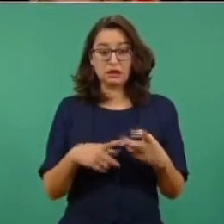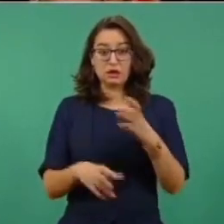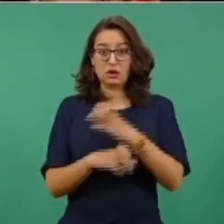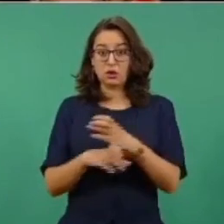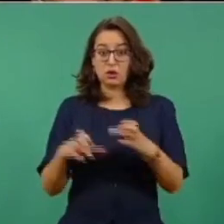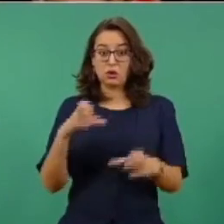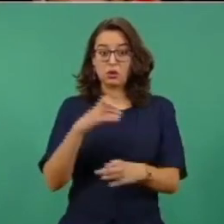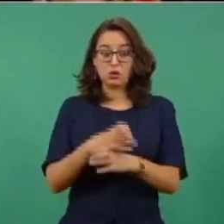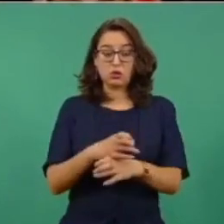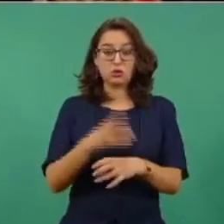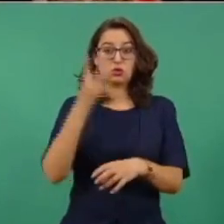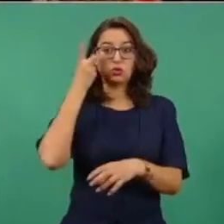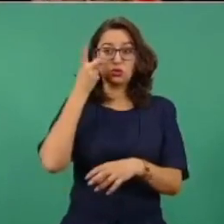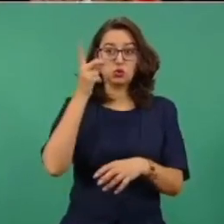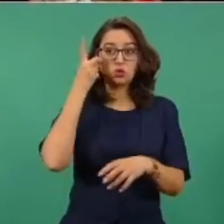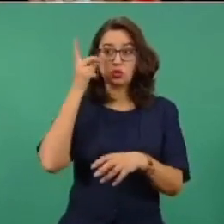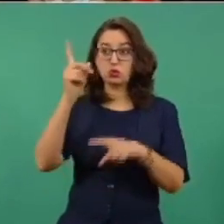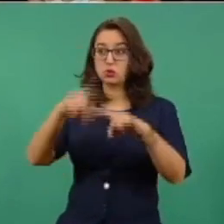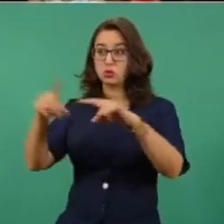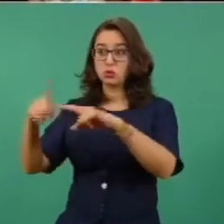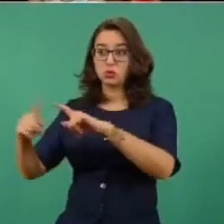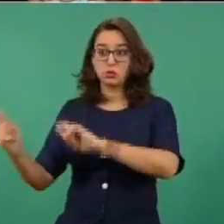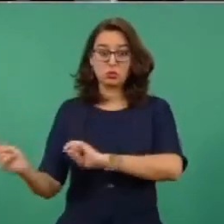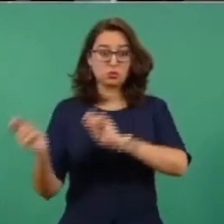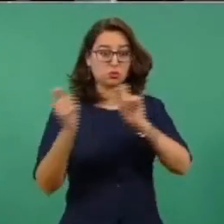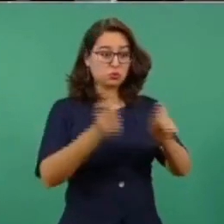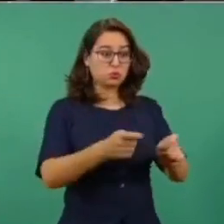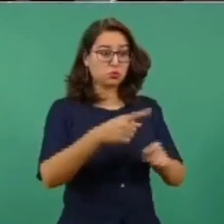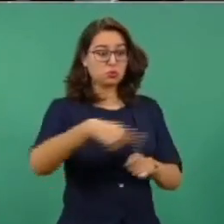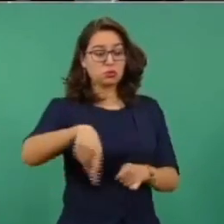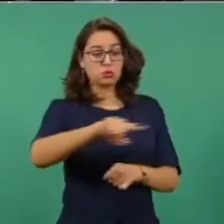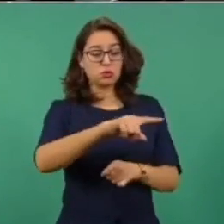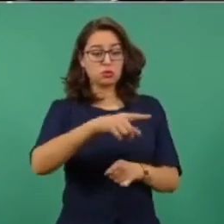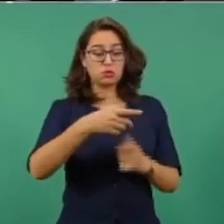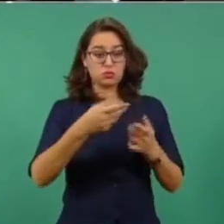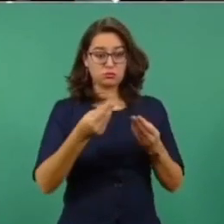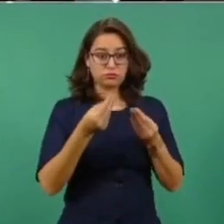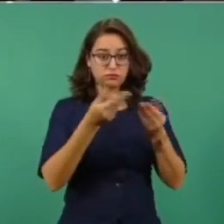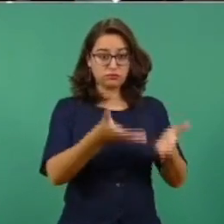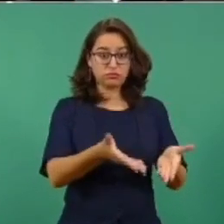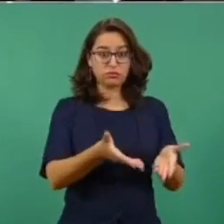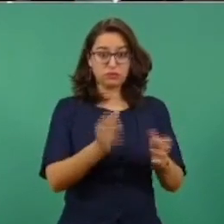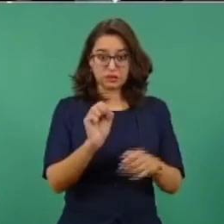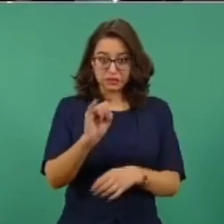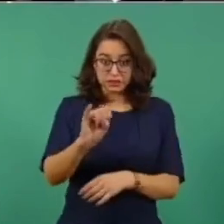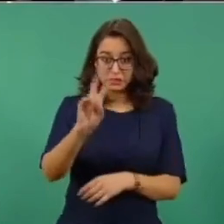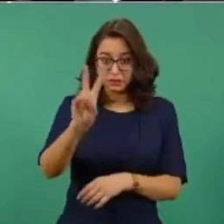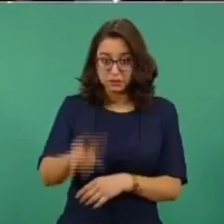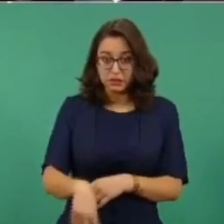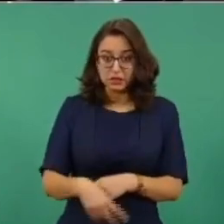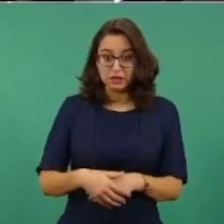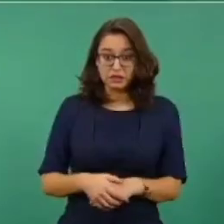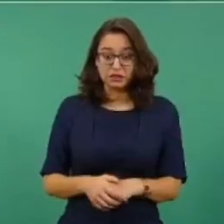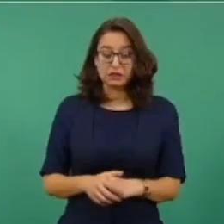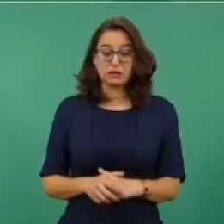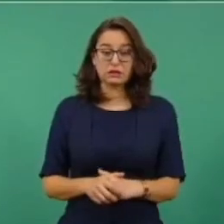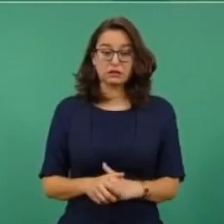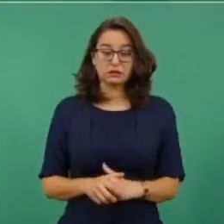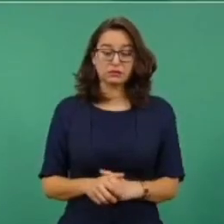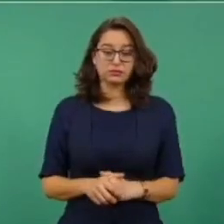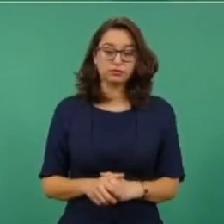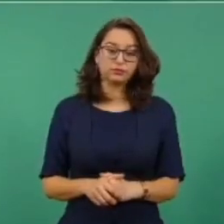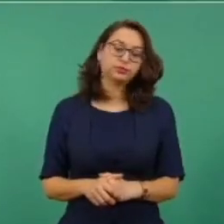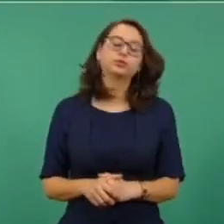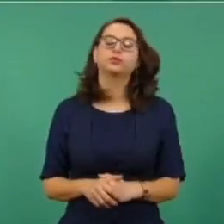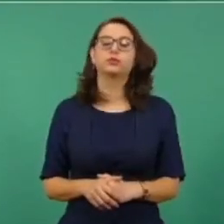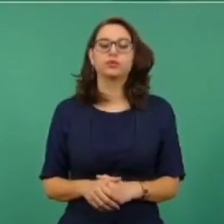bienes despojados a los trabajadores portuarios. Agradecer su respuesta. Vamos a que nos informe la